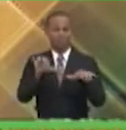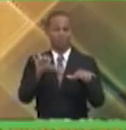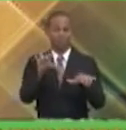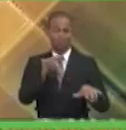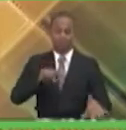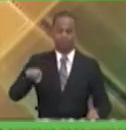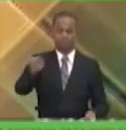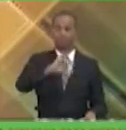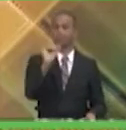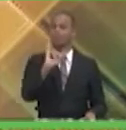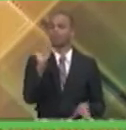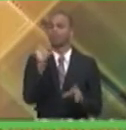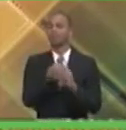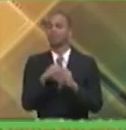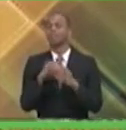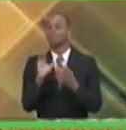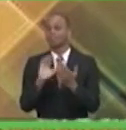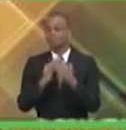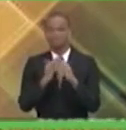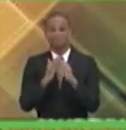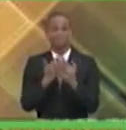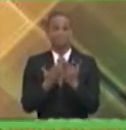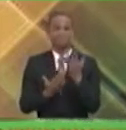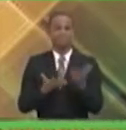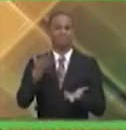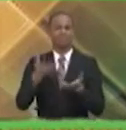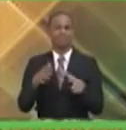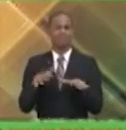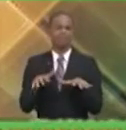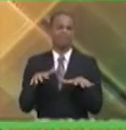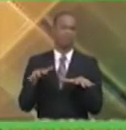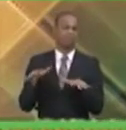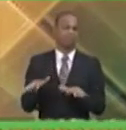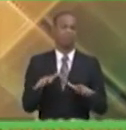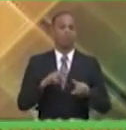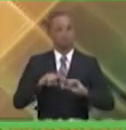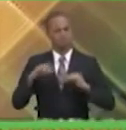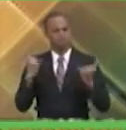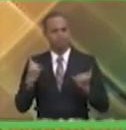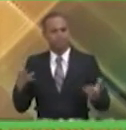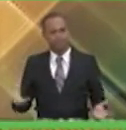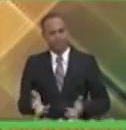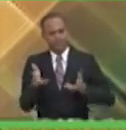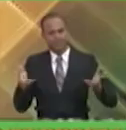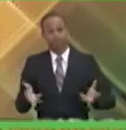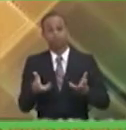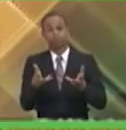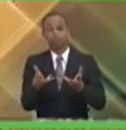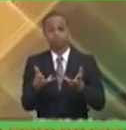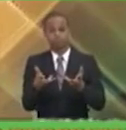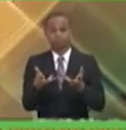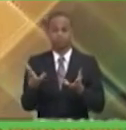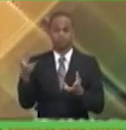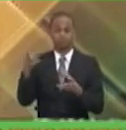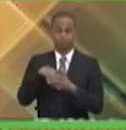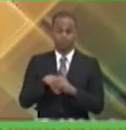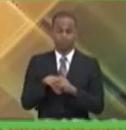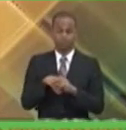ellos también participan desde su comunidad, tal vez un poquito rezagado. Pues ahora nosotros hemos